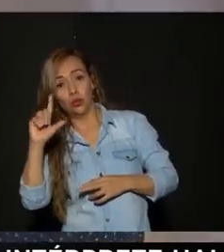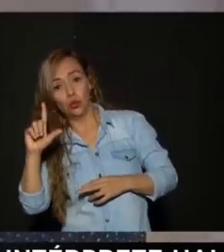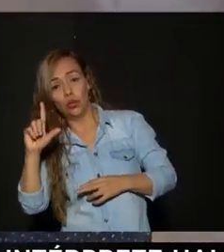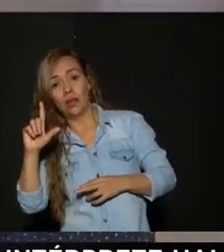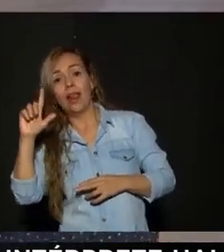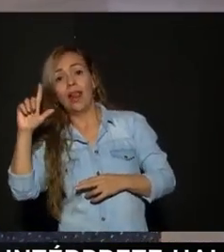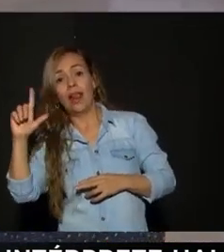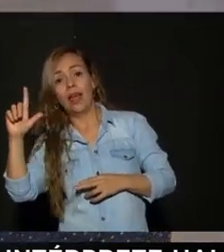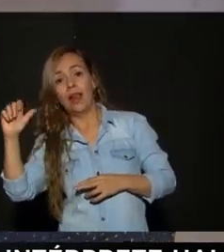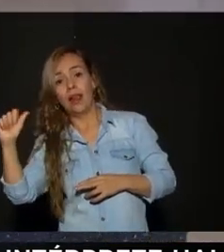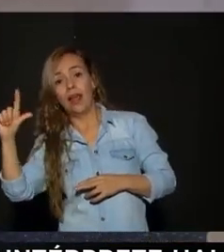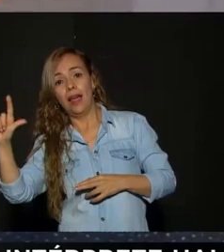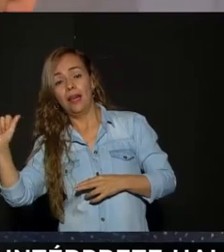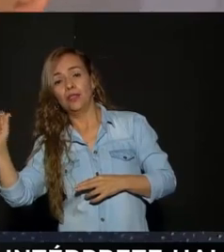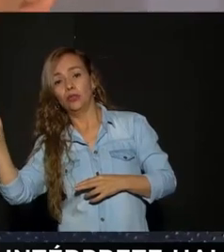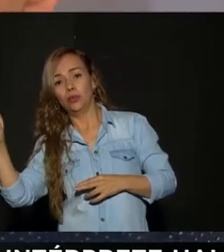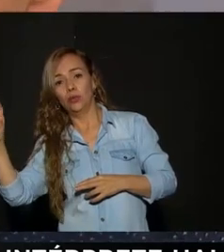sol.